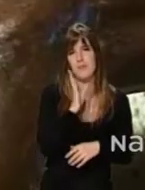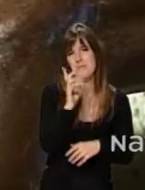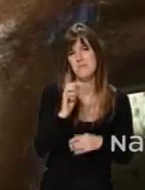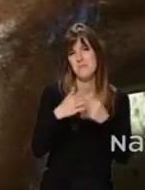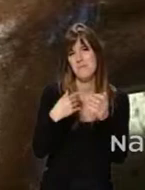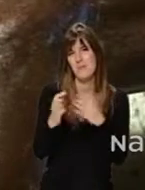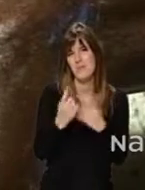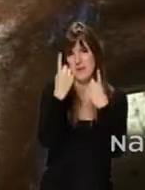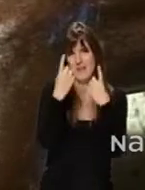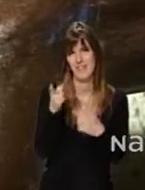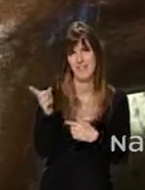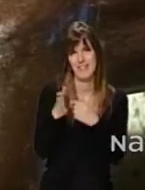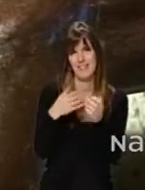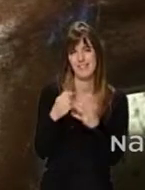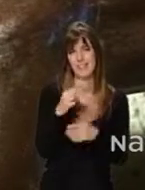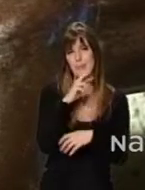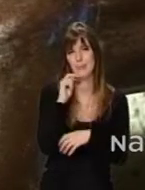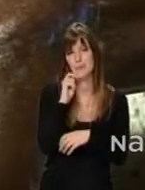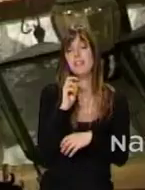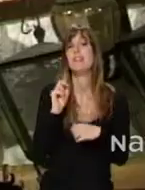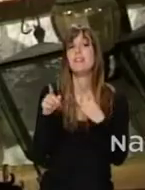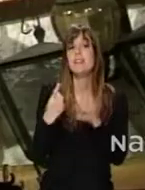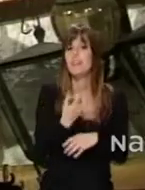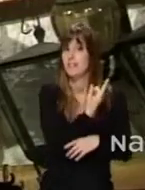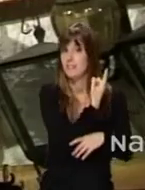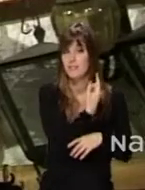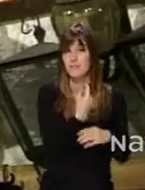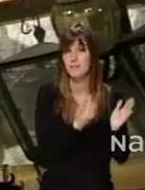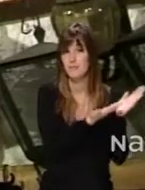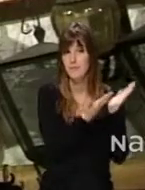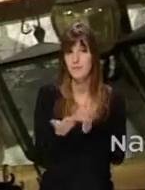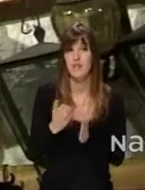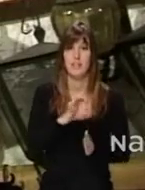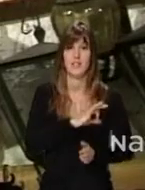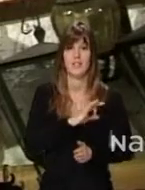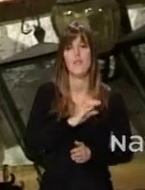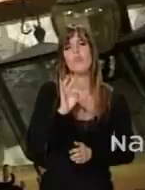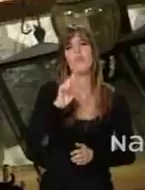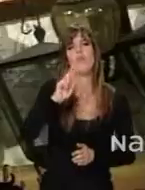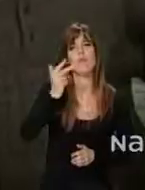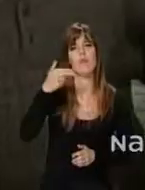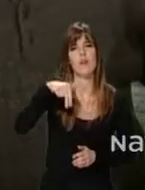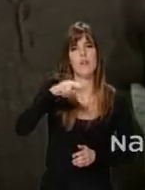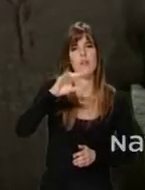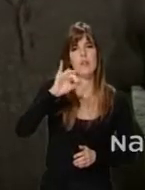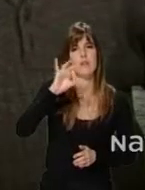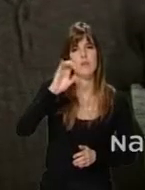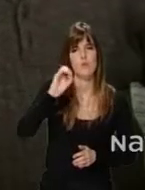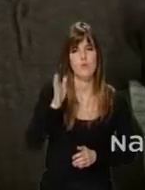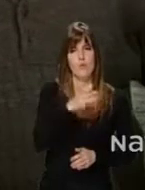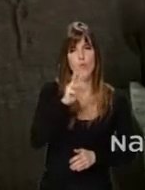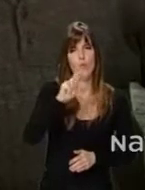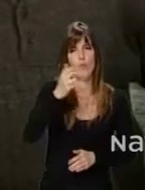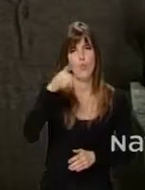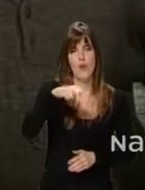sí, ese es de los primeros, Vino, ha estado viendo esto, lo vio don Francisco Uranga. Y ese se lo quiso llevar, se lo quería comprar, le